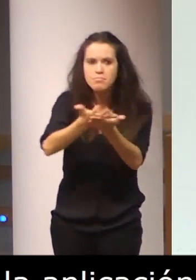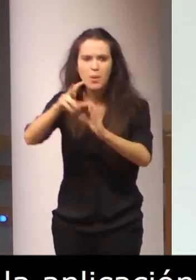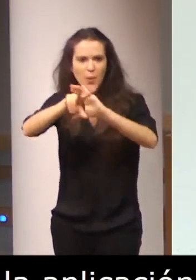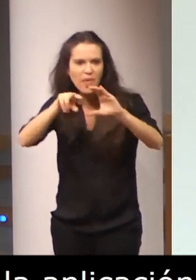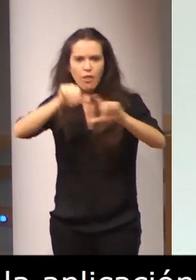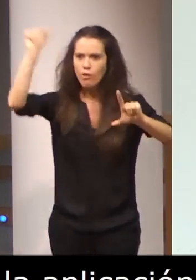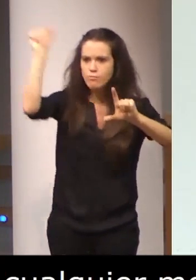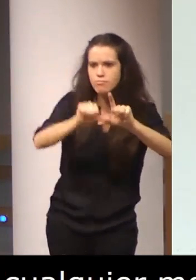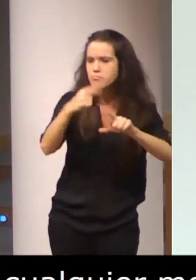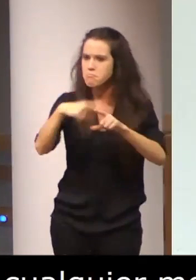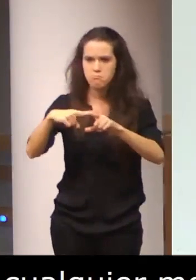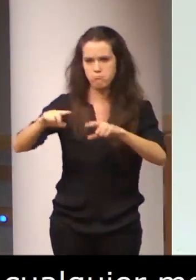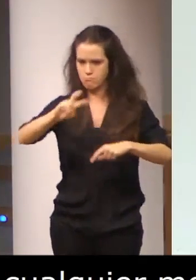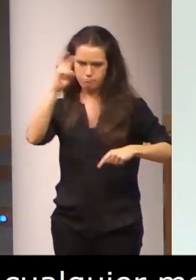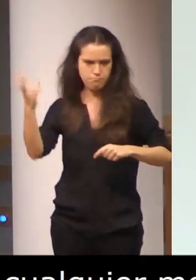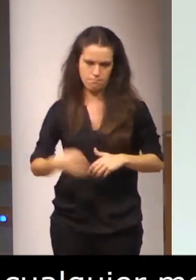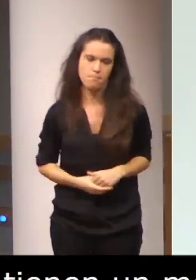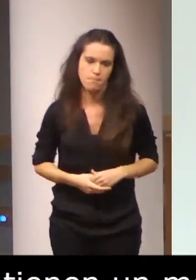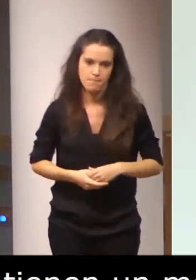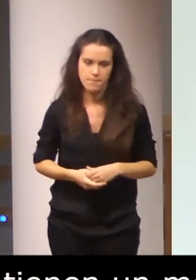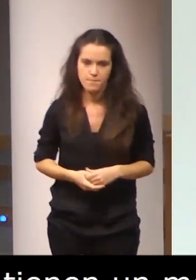vídeos, etcétera, etcétera.